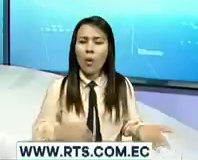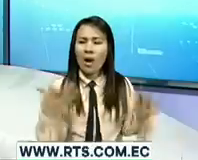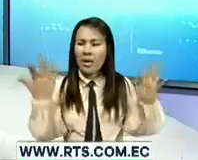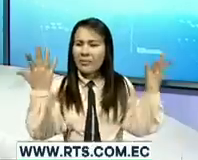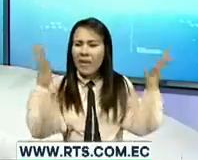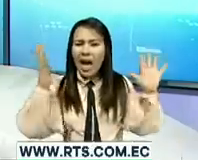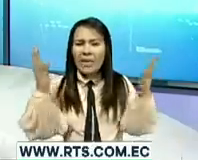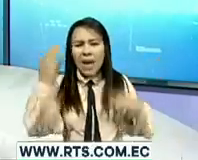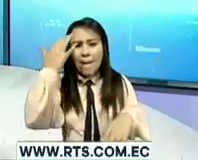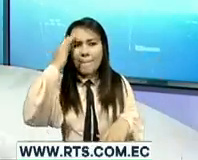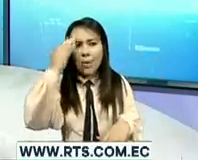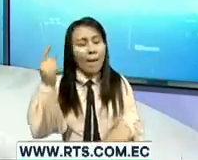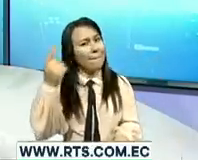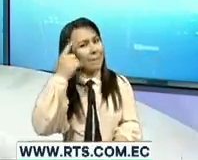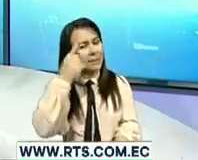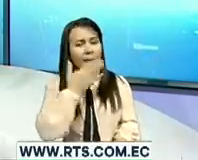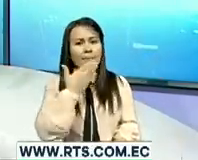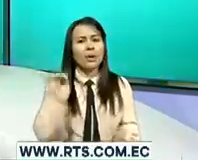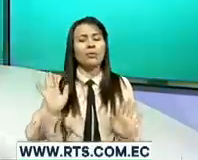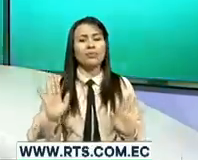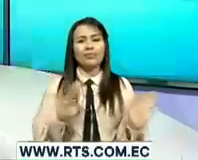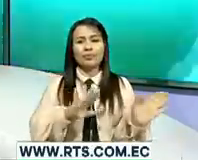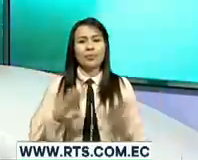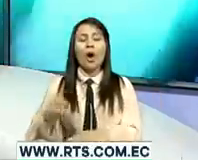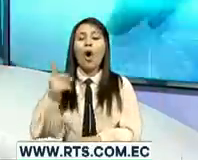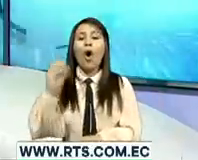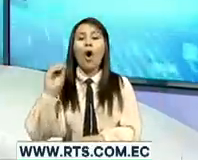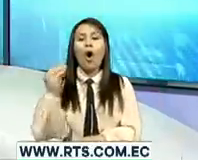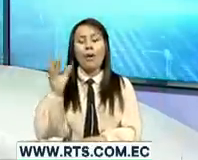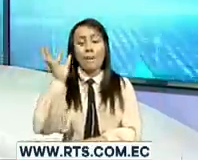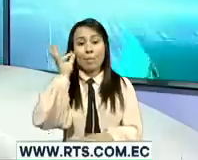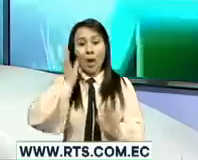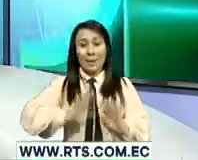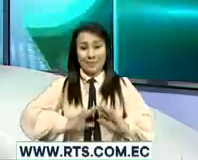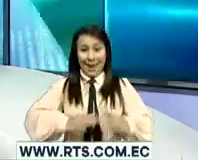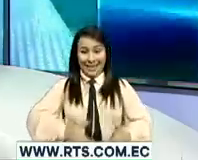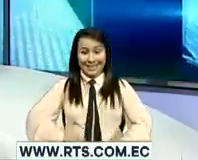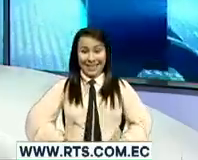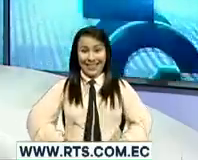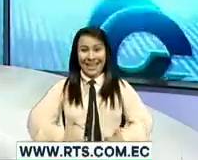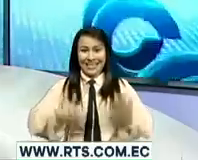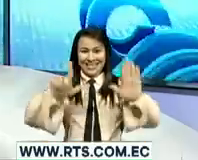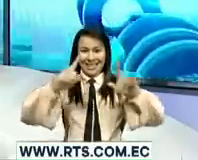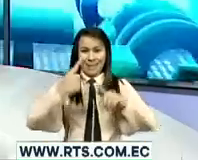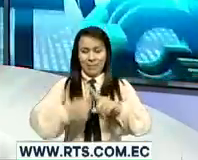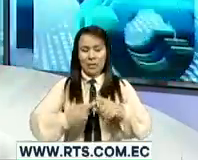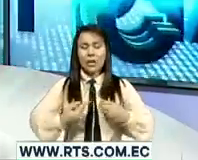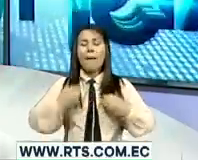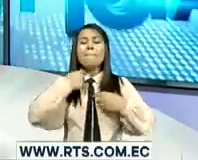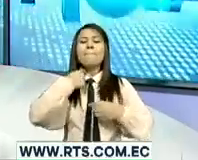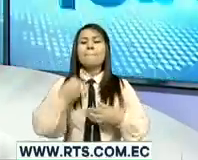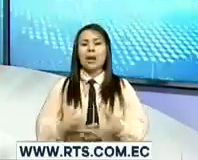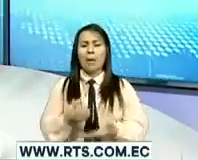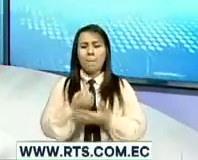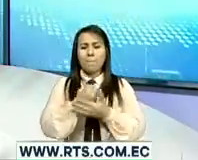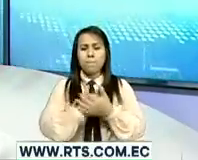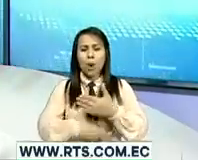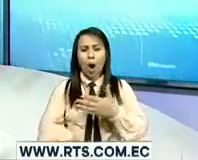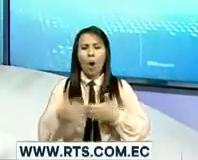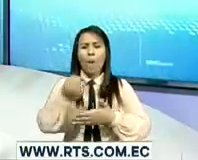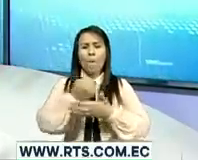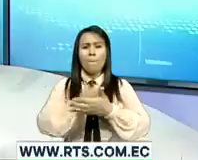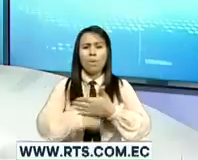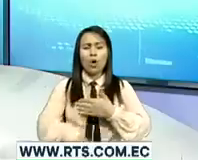si reflexionamos. Una joven madre perdió a sus 2 hijas gemelas cuando era trasladada